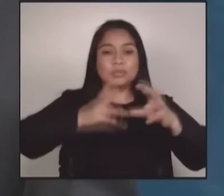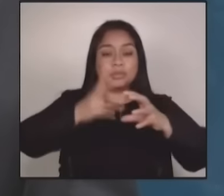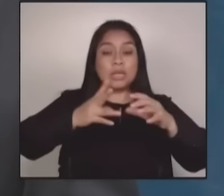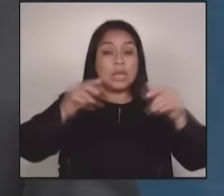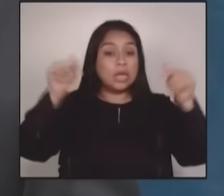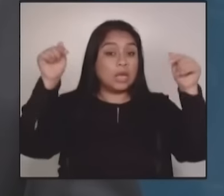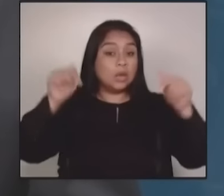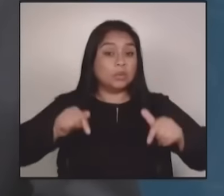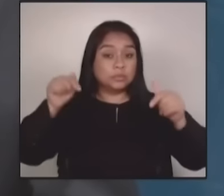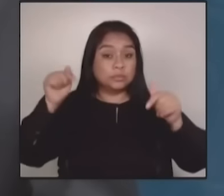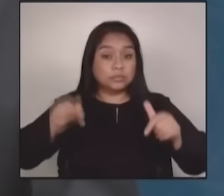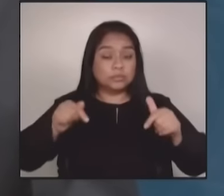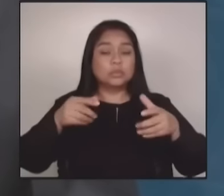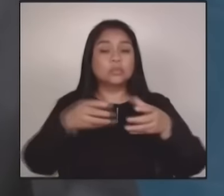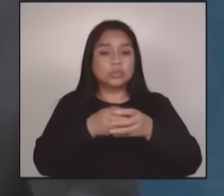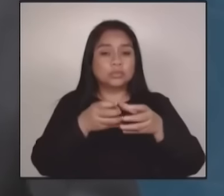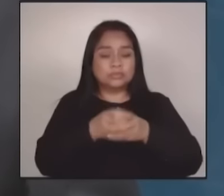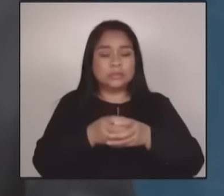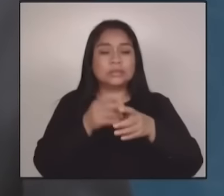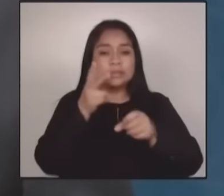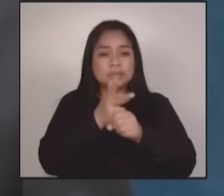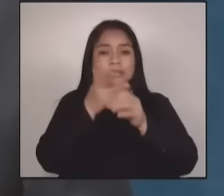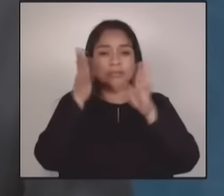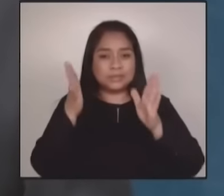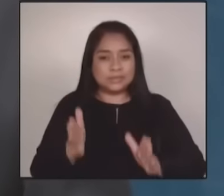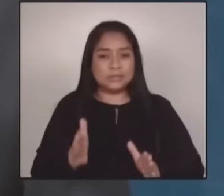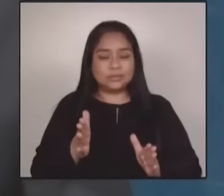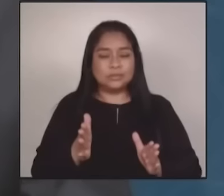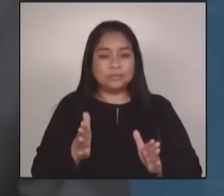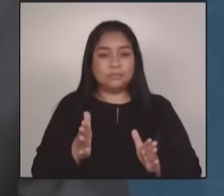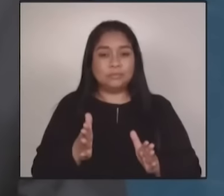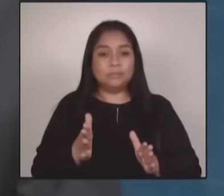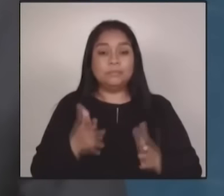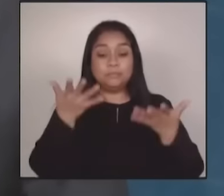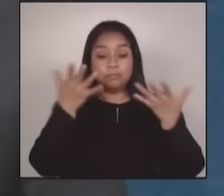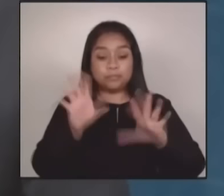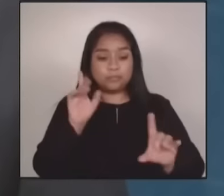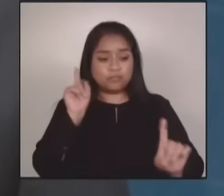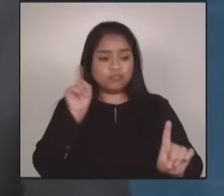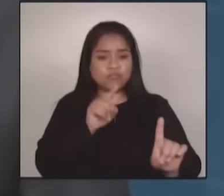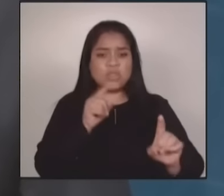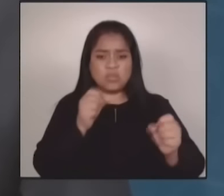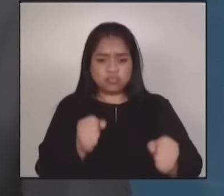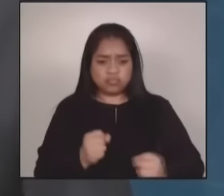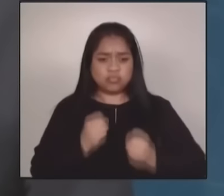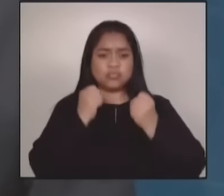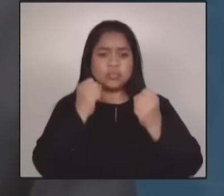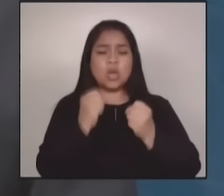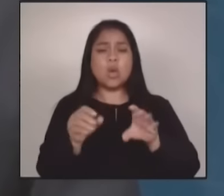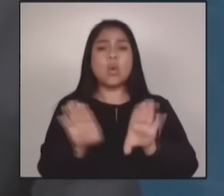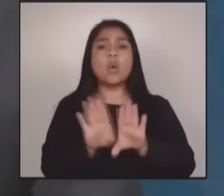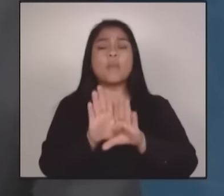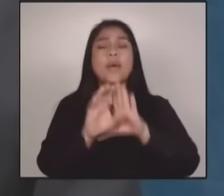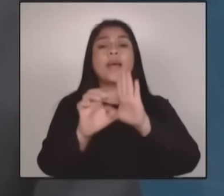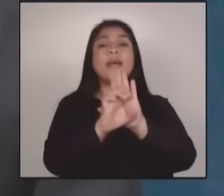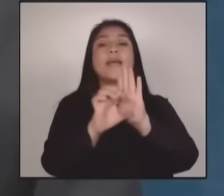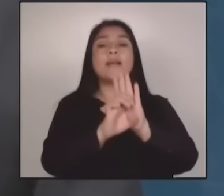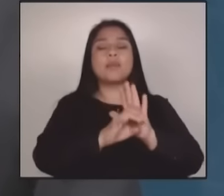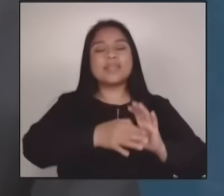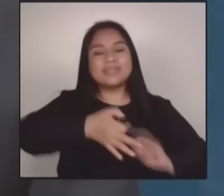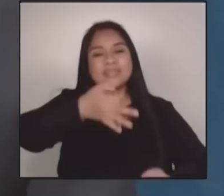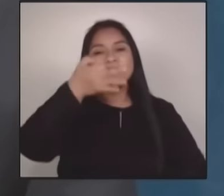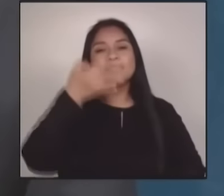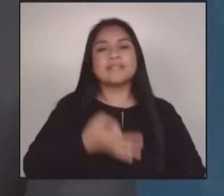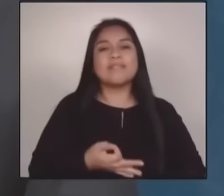generación de guatemaltecos y guatemaltecas se ha erigido como un ejemplo de dignidad